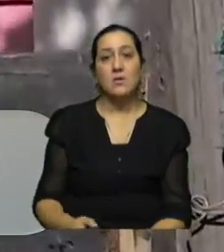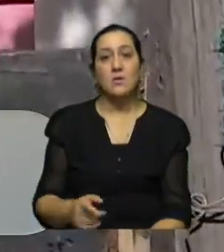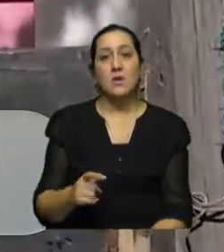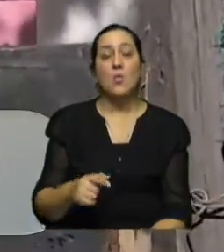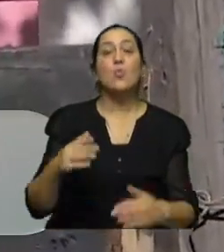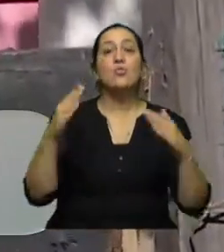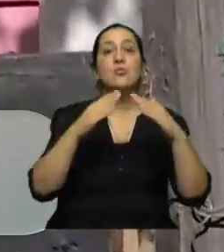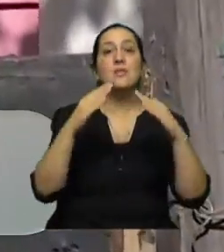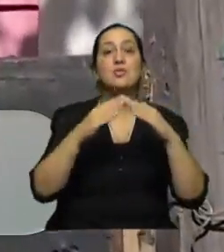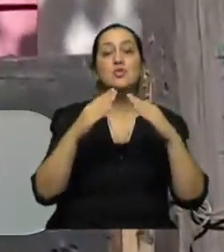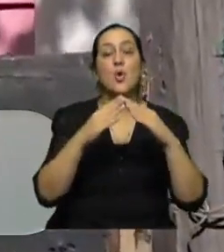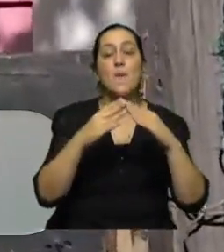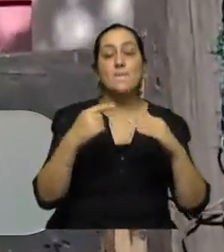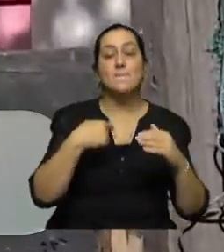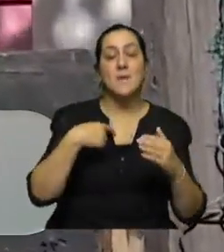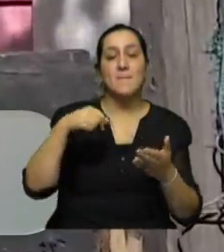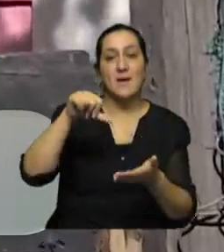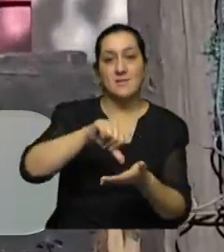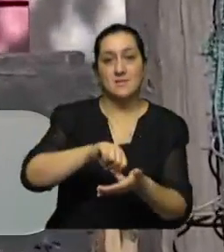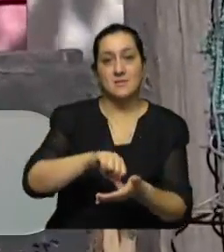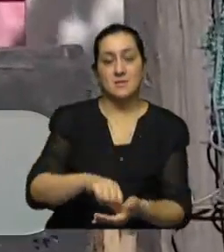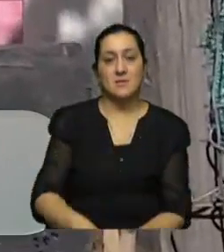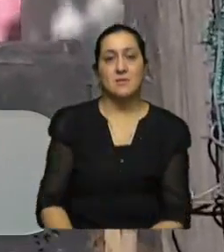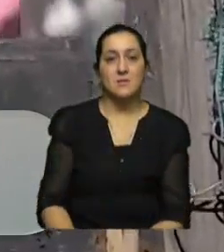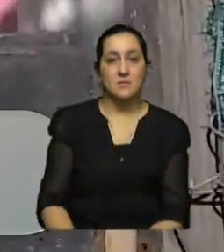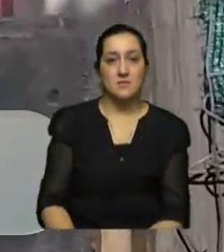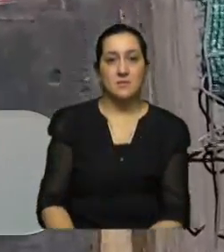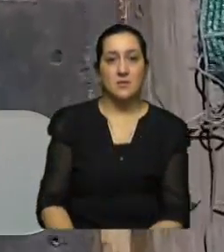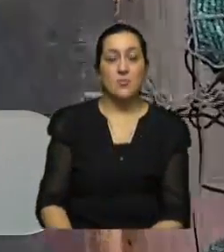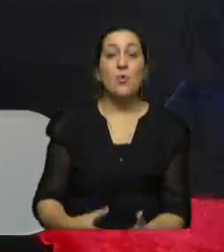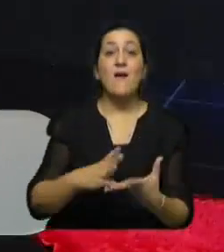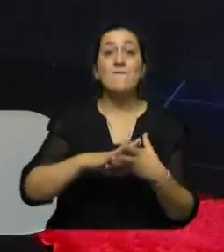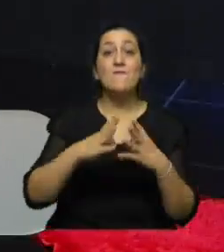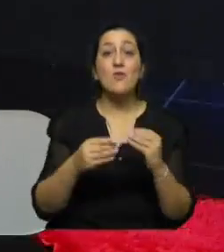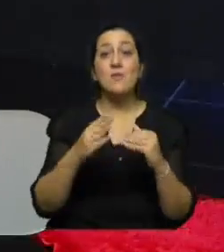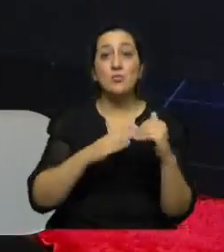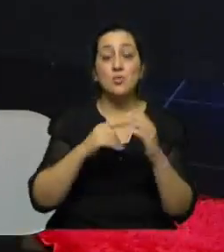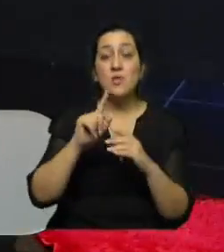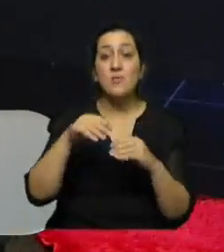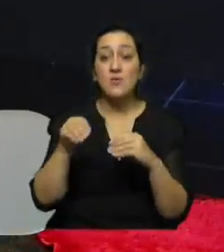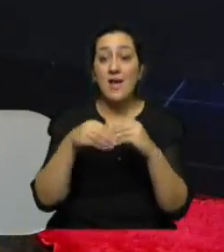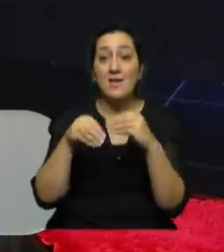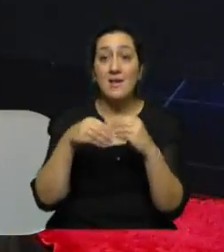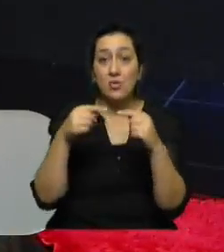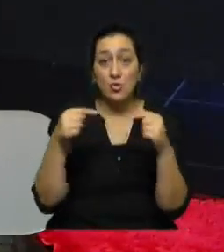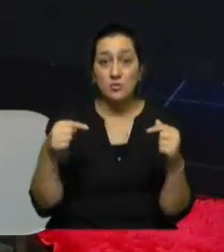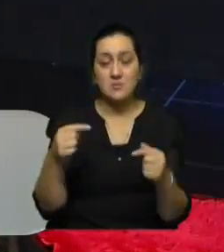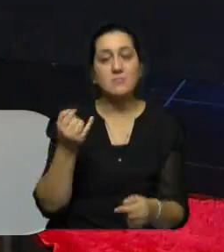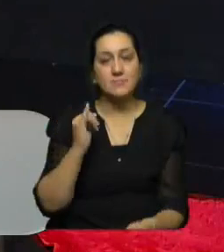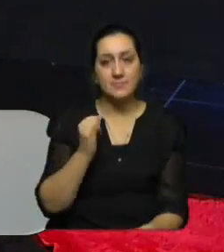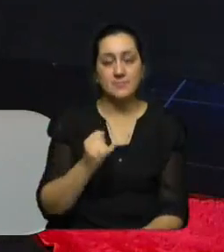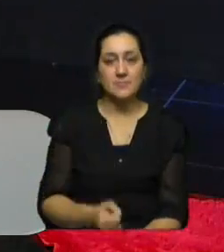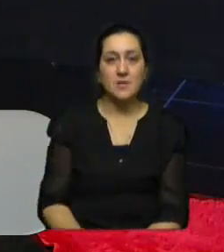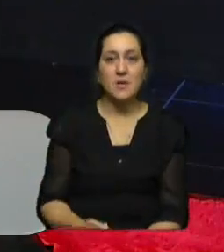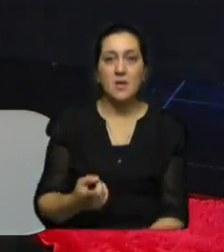país. Por eso quería consultarle. Sí, un techo la armó. Por el tipo de construcción. Y después le fueron agregando alguna cosita de repente. Sí, sí.